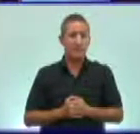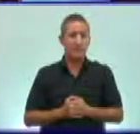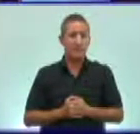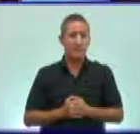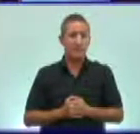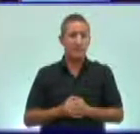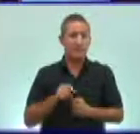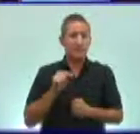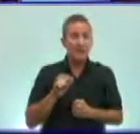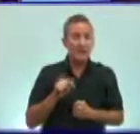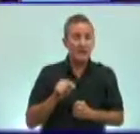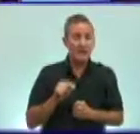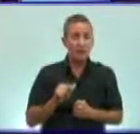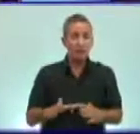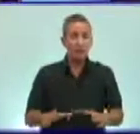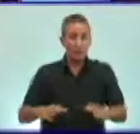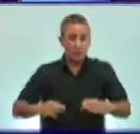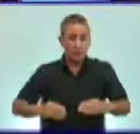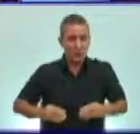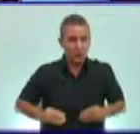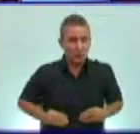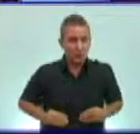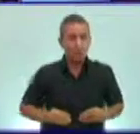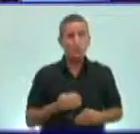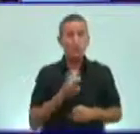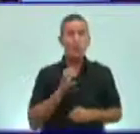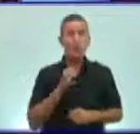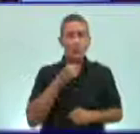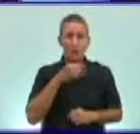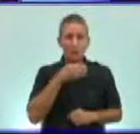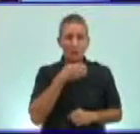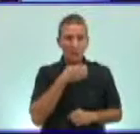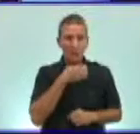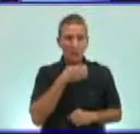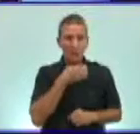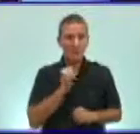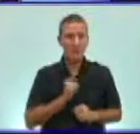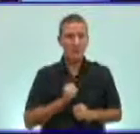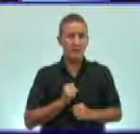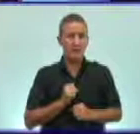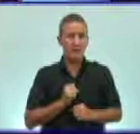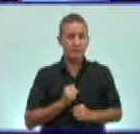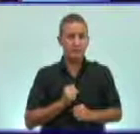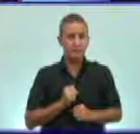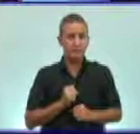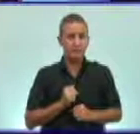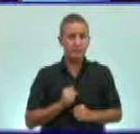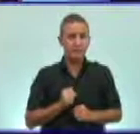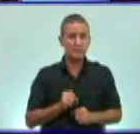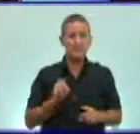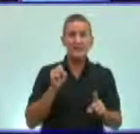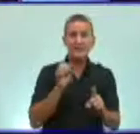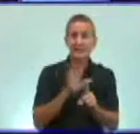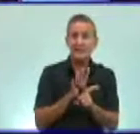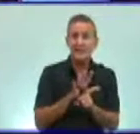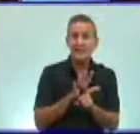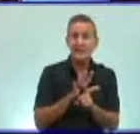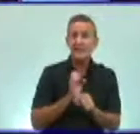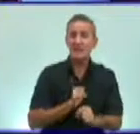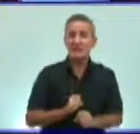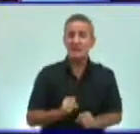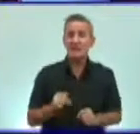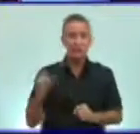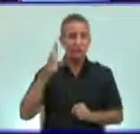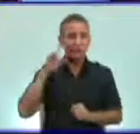Y eso es lo que asumió Fidel cuando planteó, inclusive desde el propio inicio de la revolución en 1959,